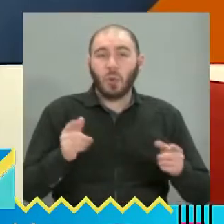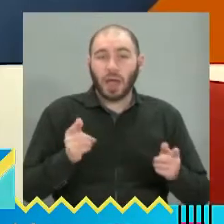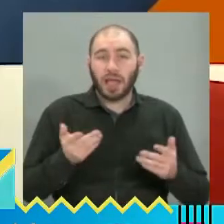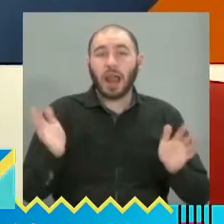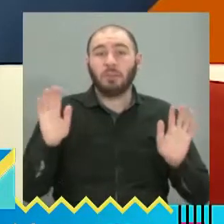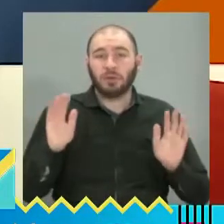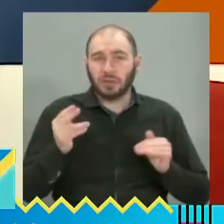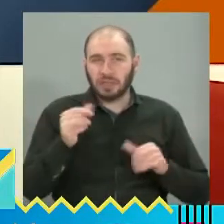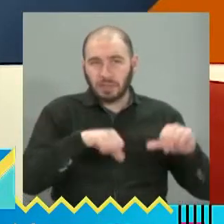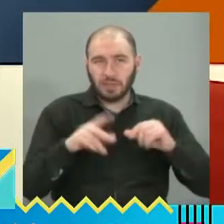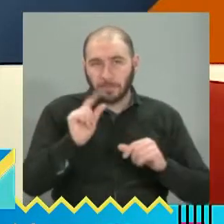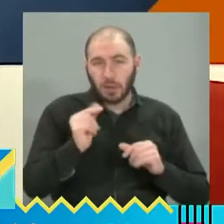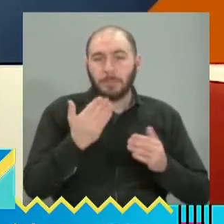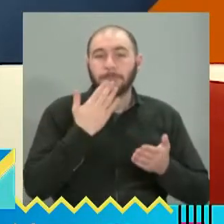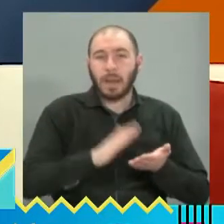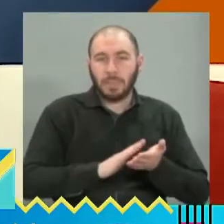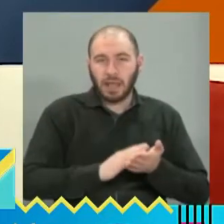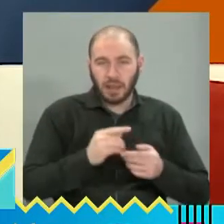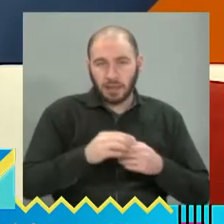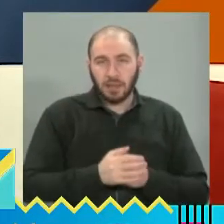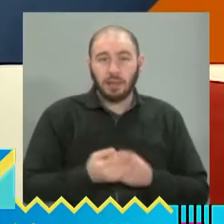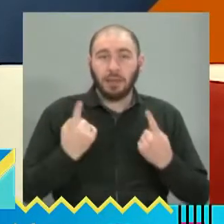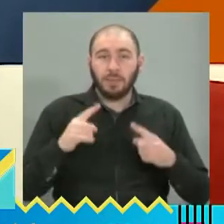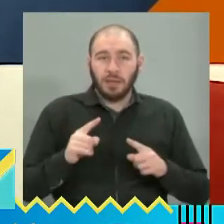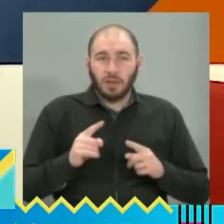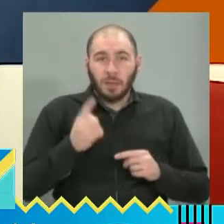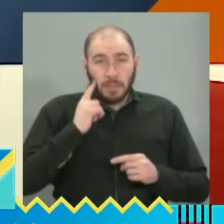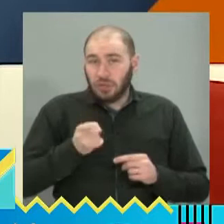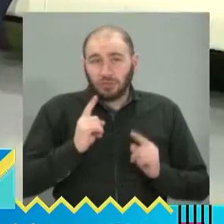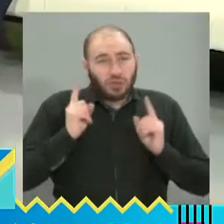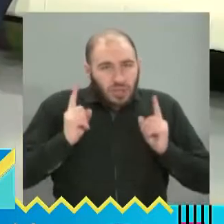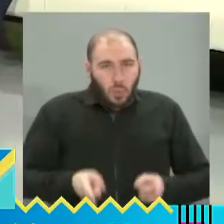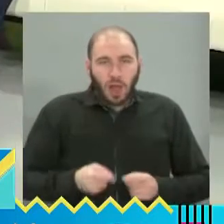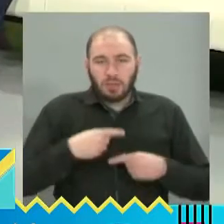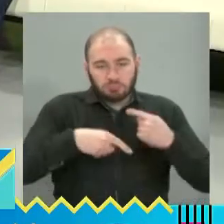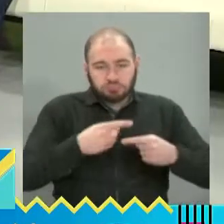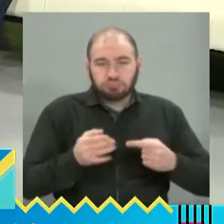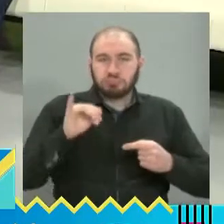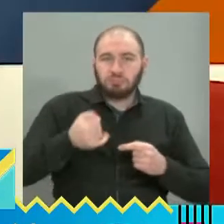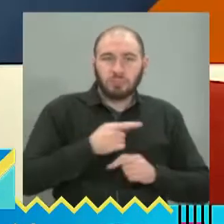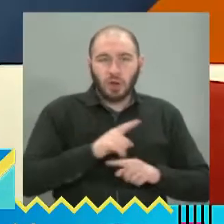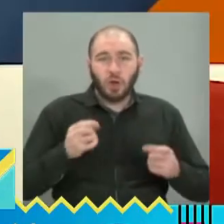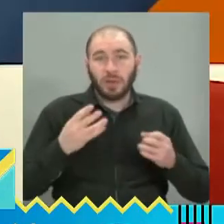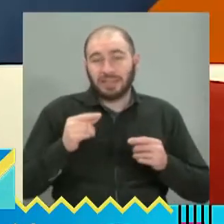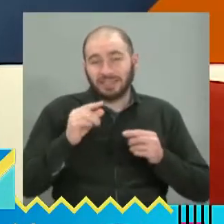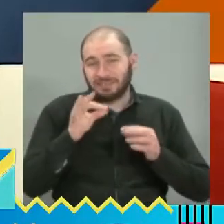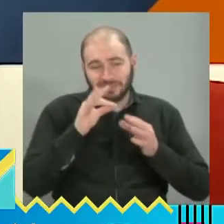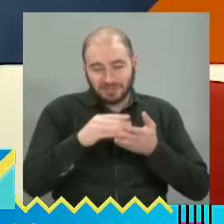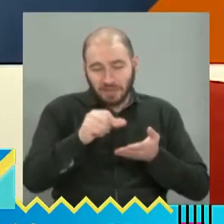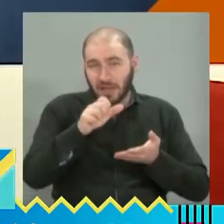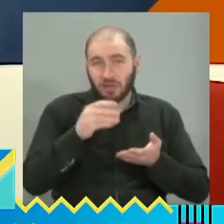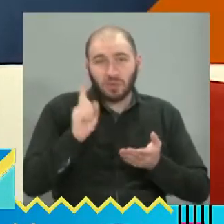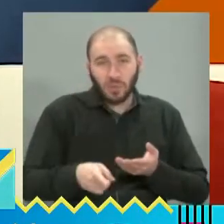quizás menos químicos en los papeles, pero no quita riesgo que sea armado o que no sea armado porque es tabaco y la